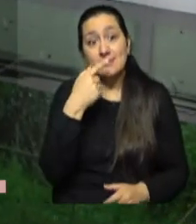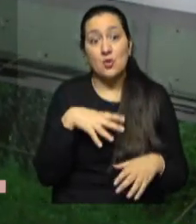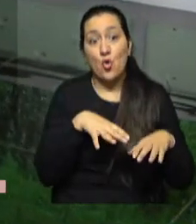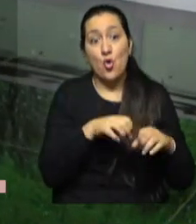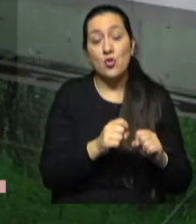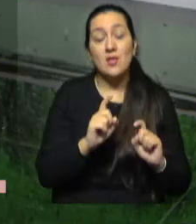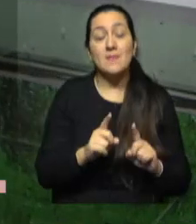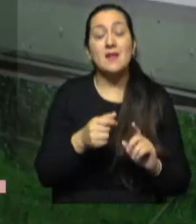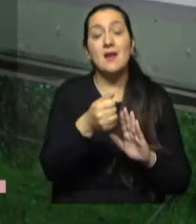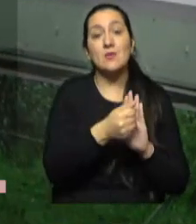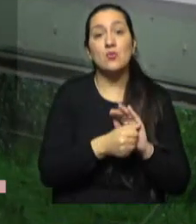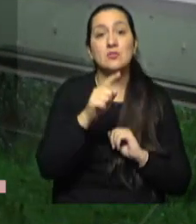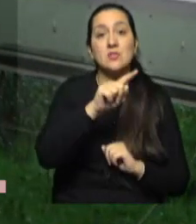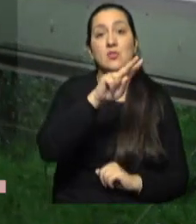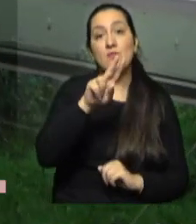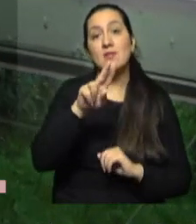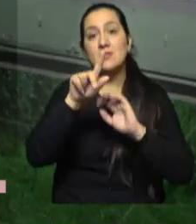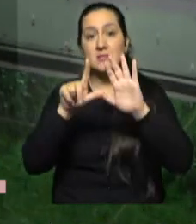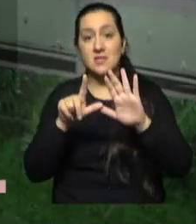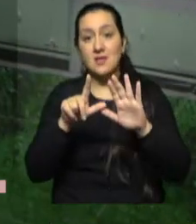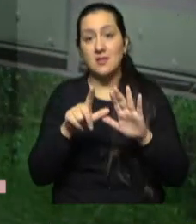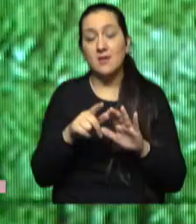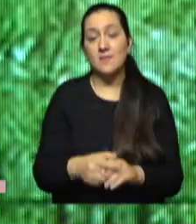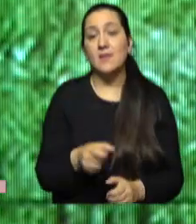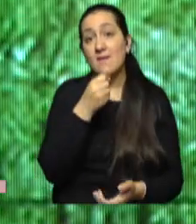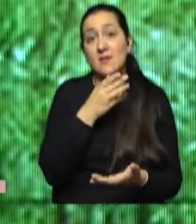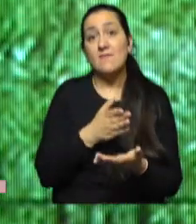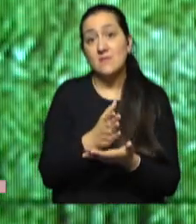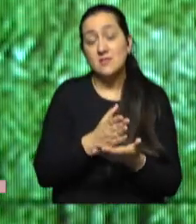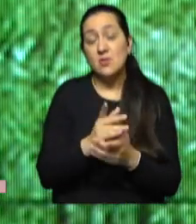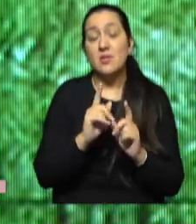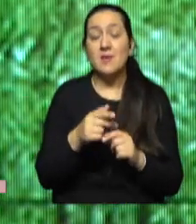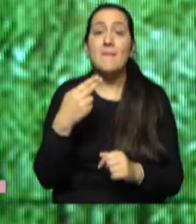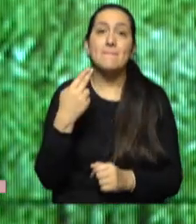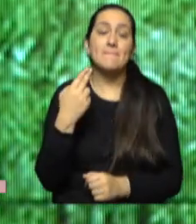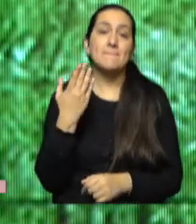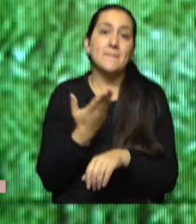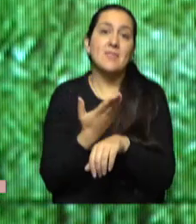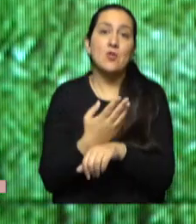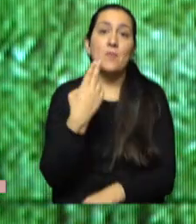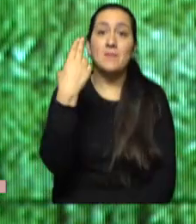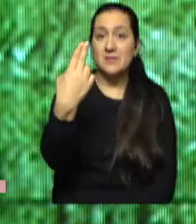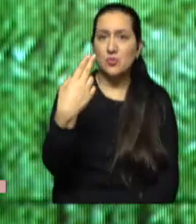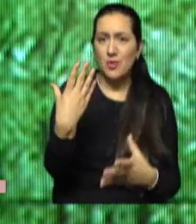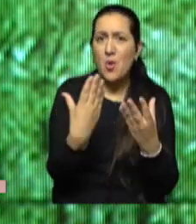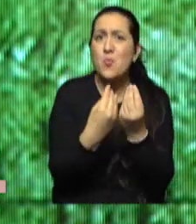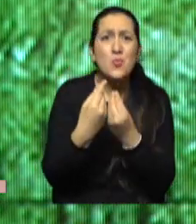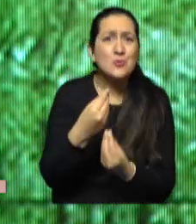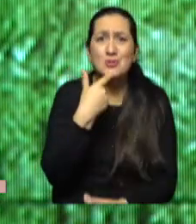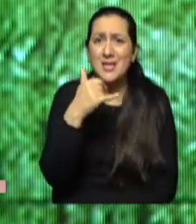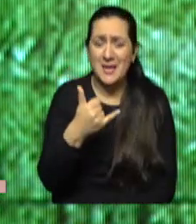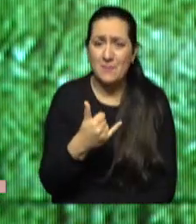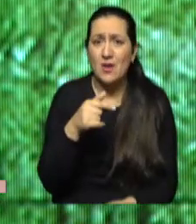con el cual se beneficia alguno de ellos la integración el pedido de permiso hay más hay muchos más eso está